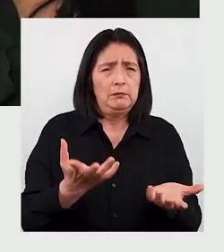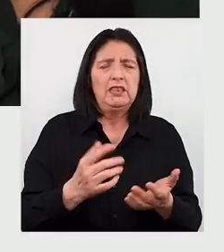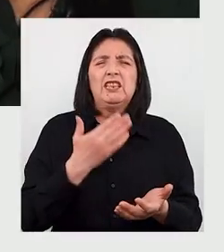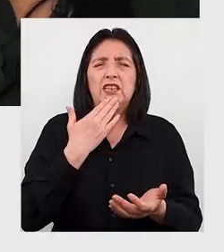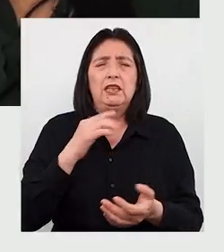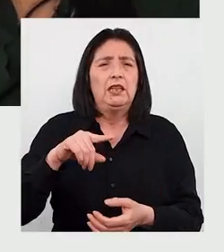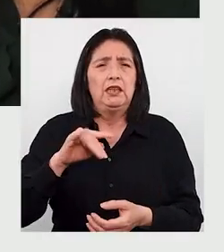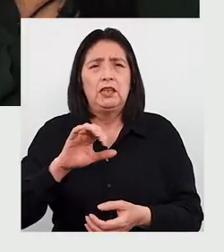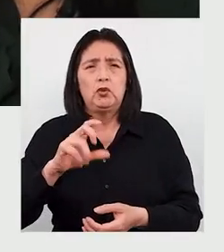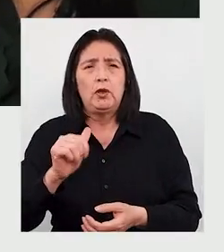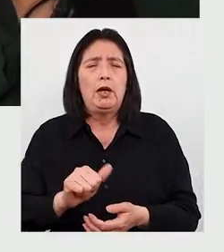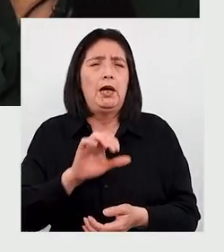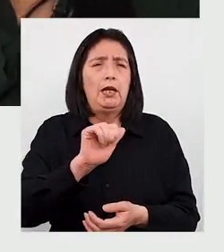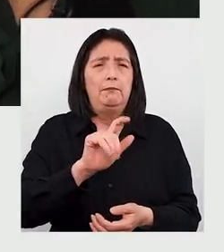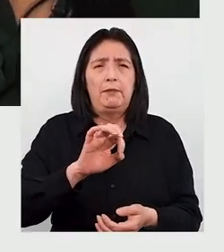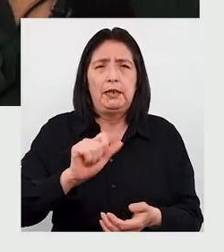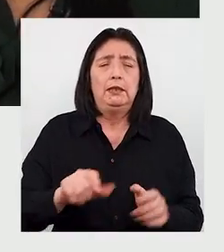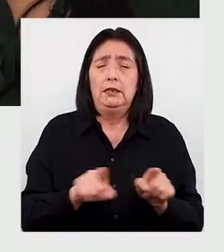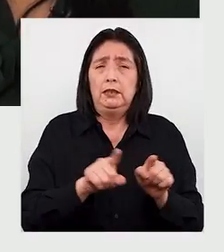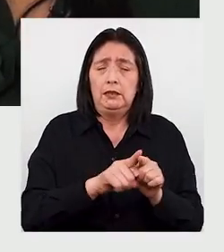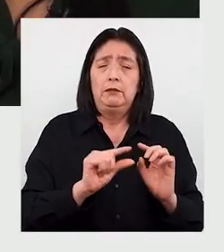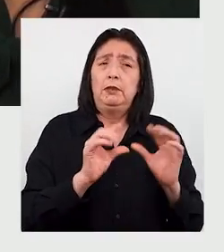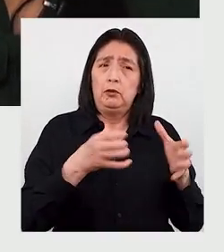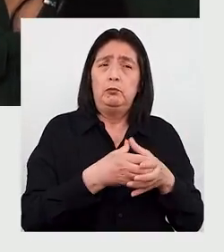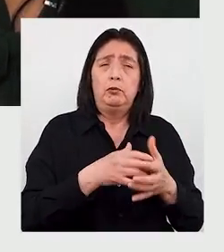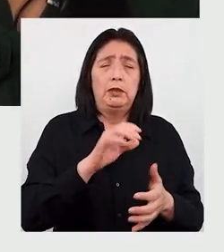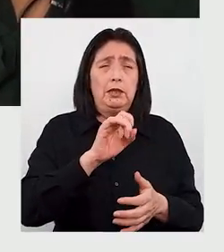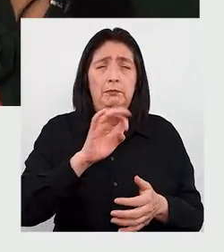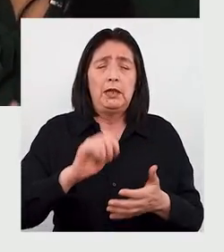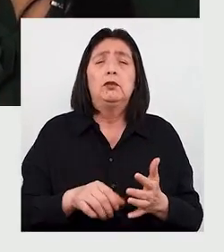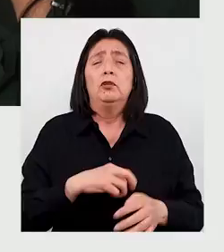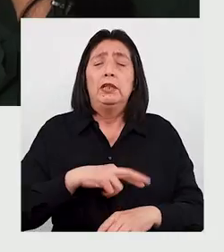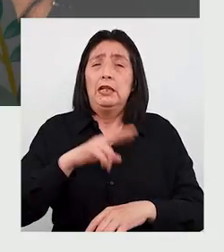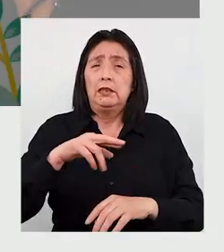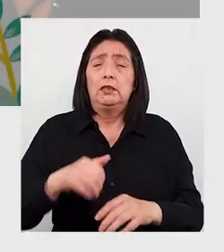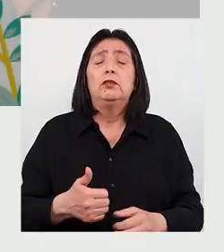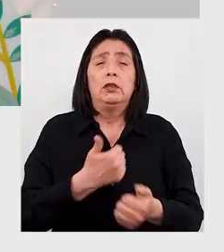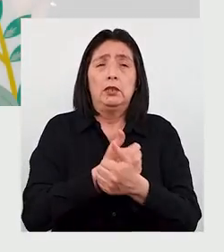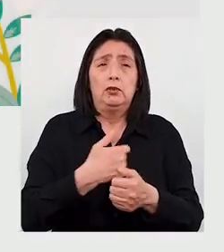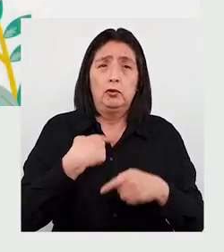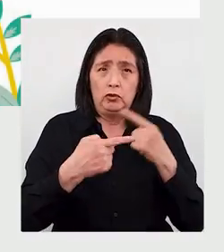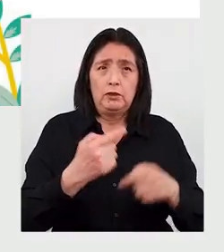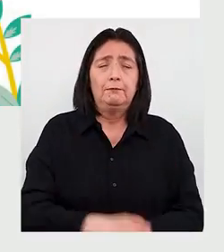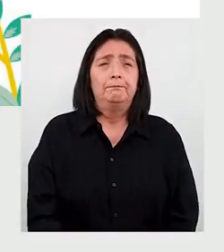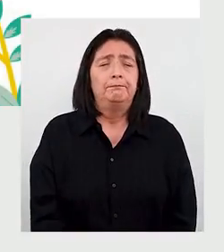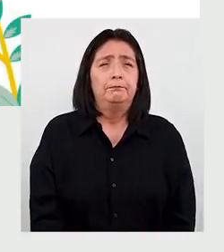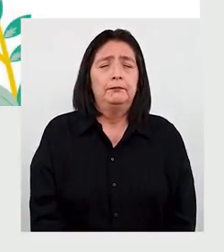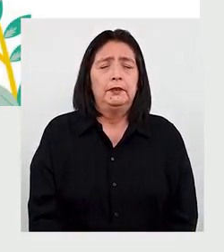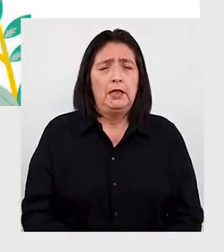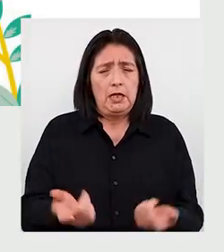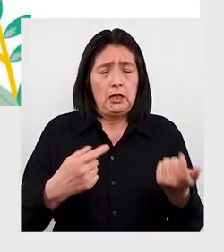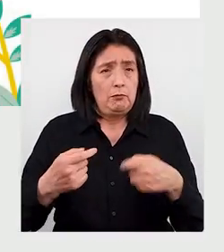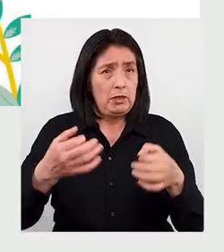Alpaca. Del mismo modo, el equipo de Aspagro de la región Ayacucho nos comenta lo siguiente.